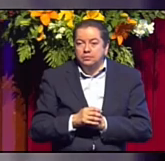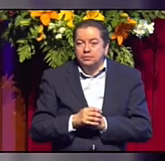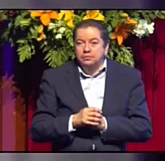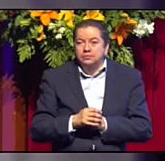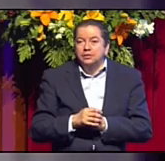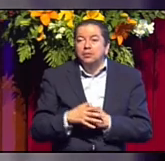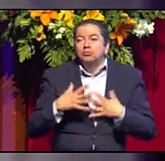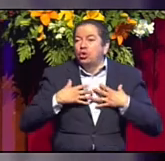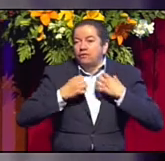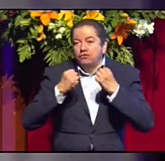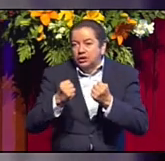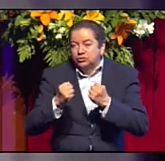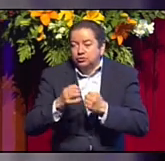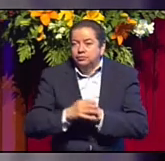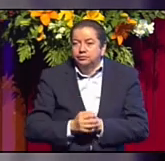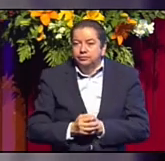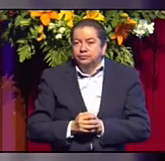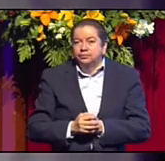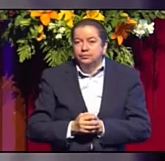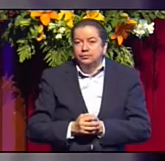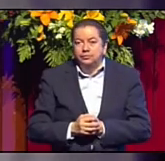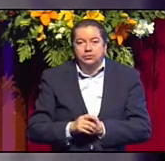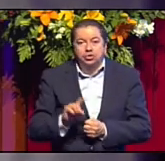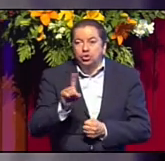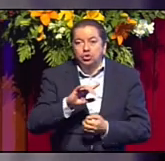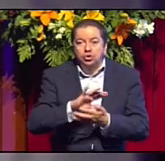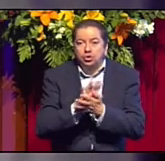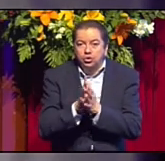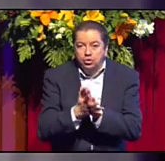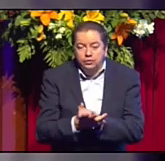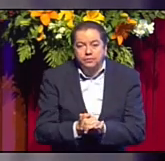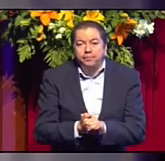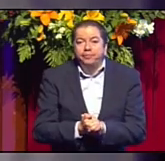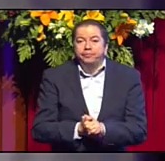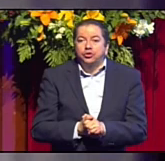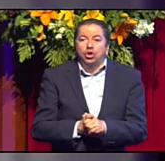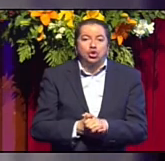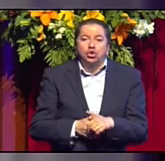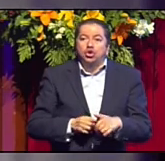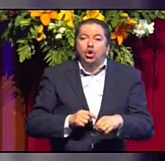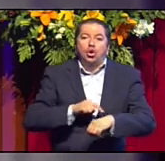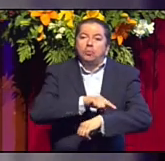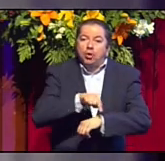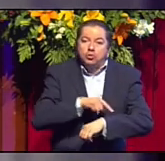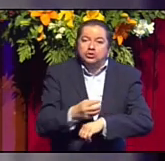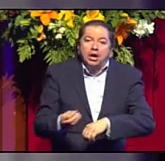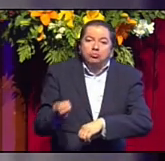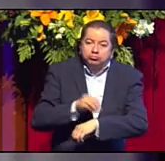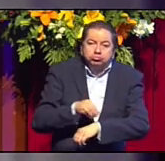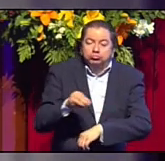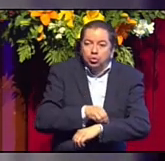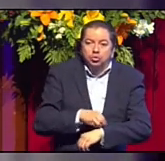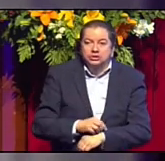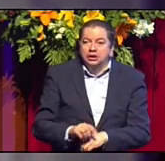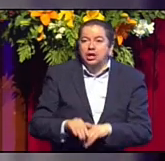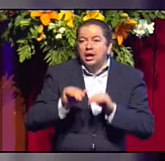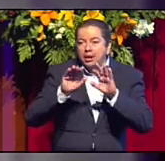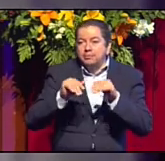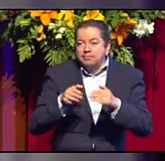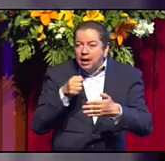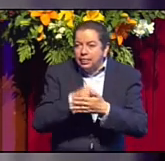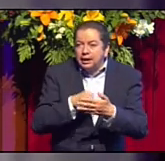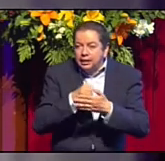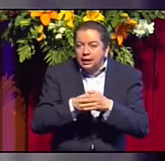por hacer un gran esfuerzo. No todos le dedican las mismas horas, no todos tienen la misma dedicación, pero